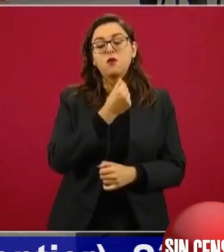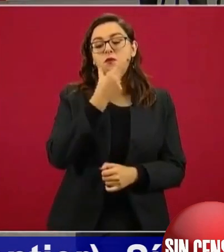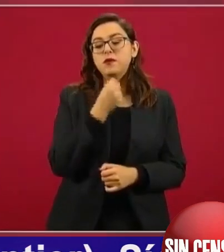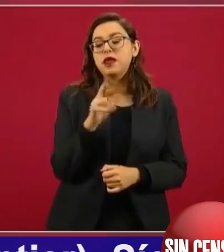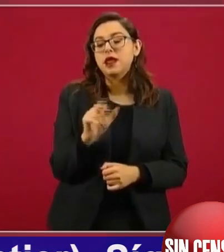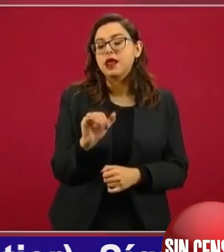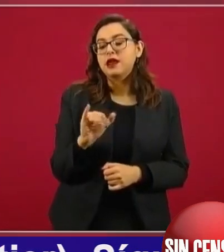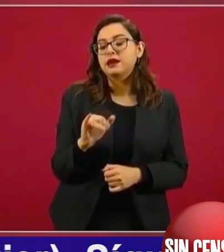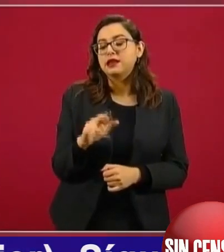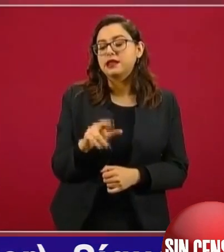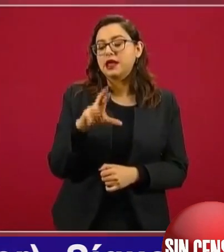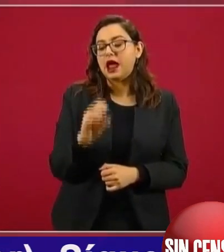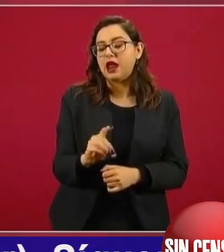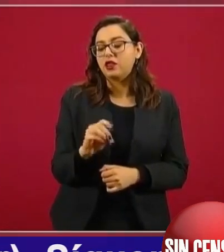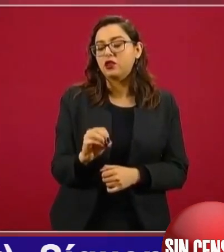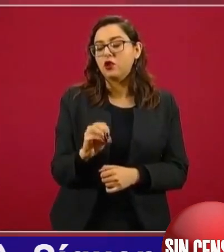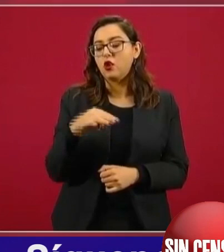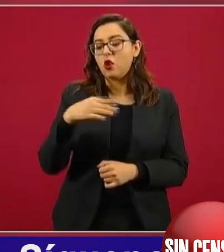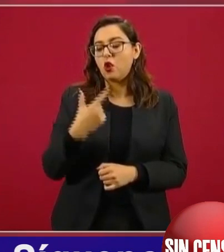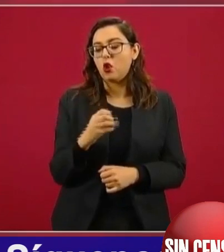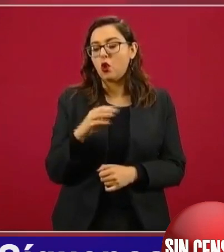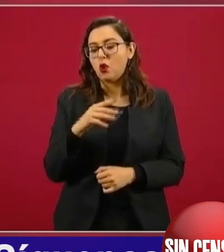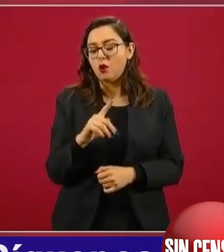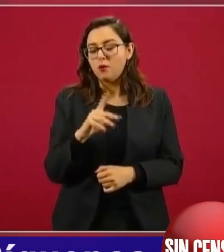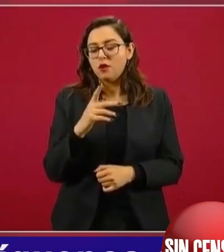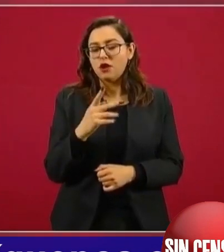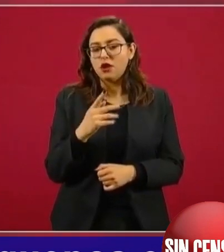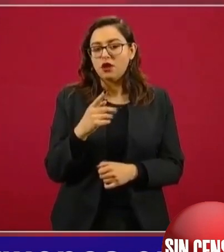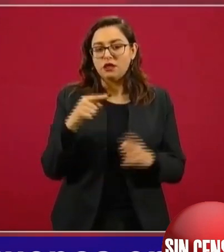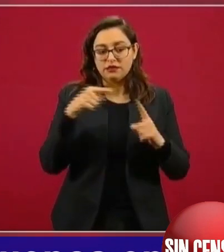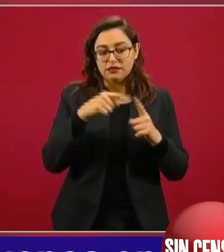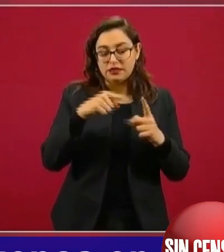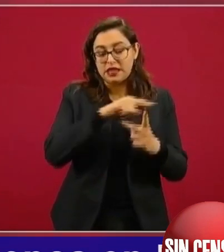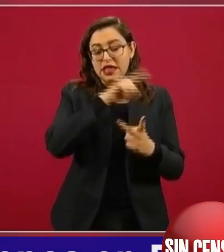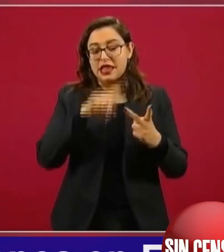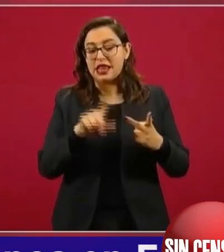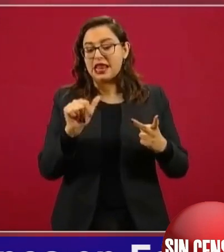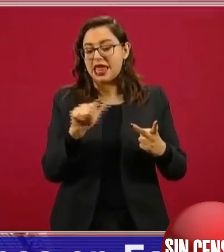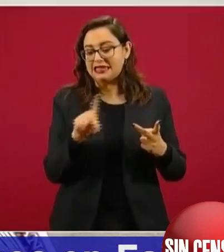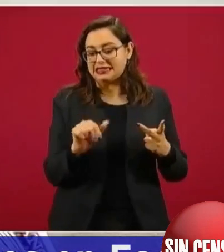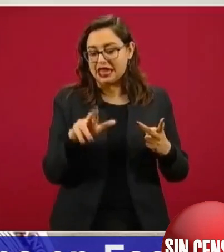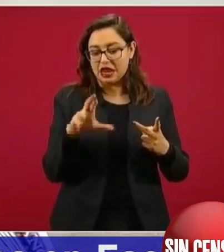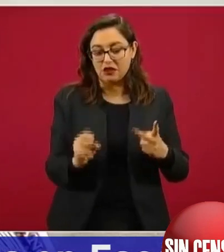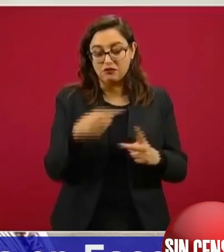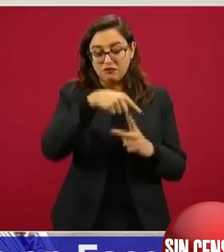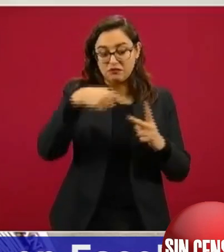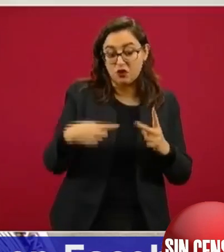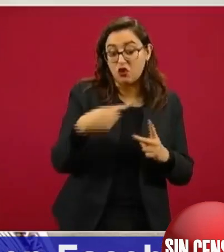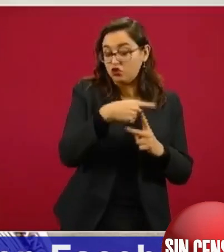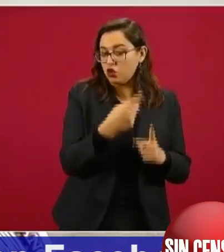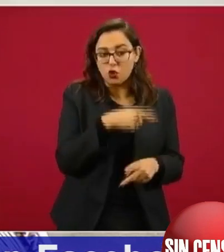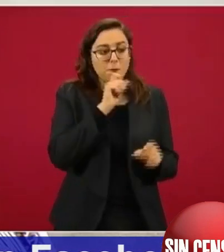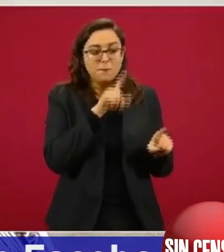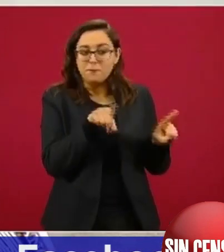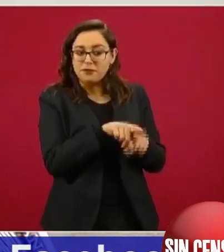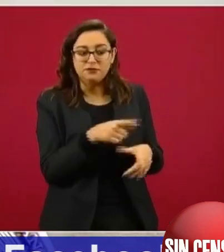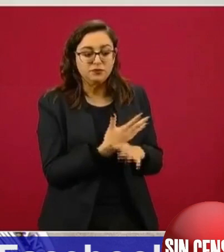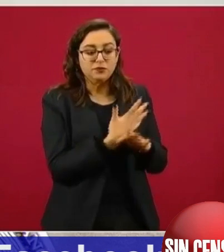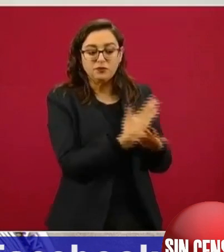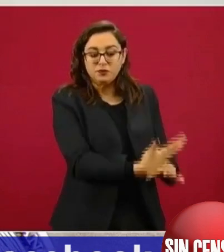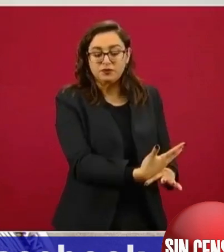y el general Lázaro Cárdenas. Decía el general, quien entrega los recursos naturales de